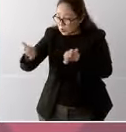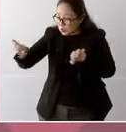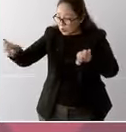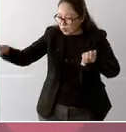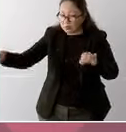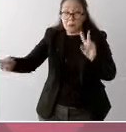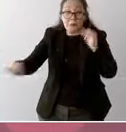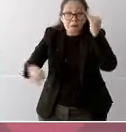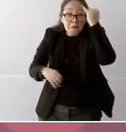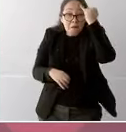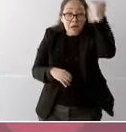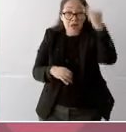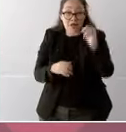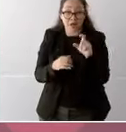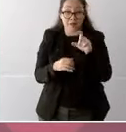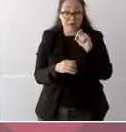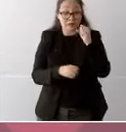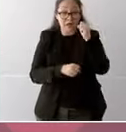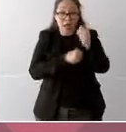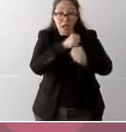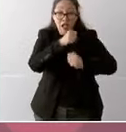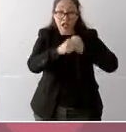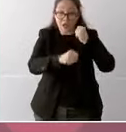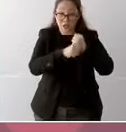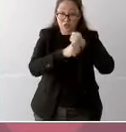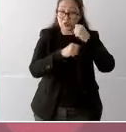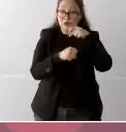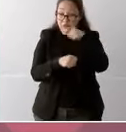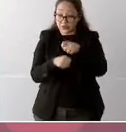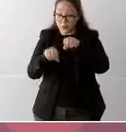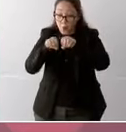años los tubos,